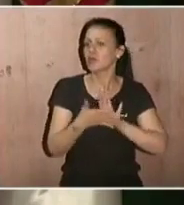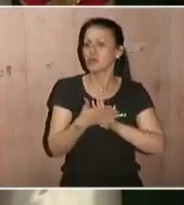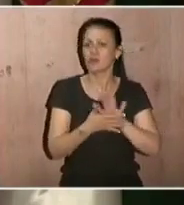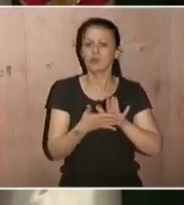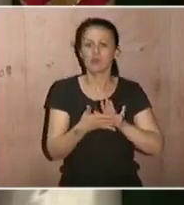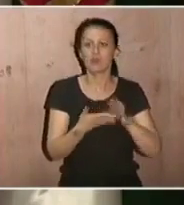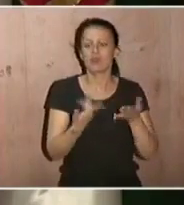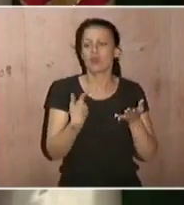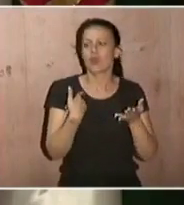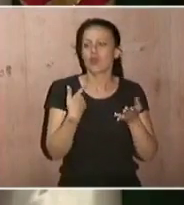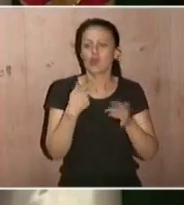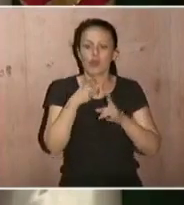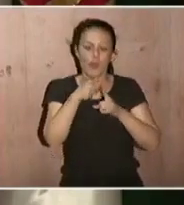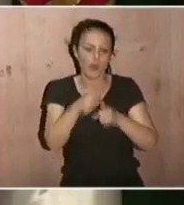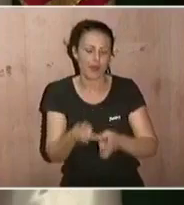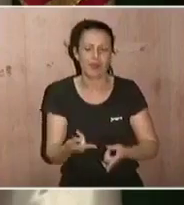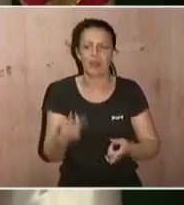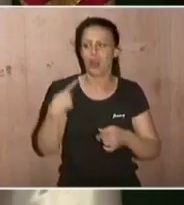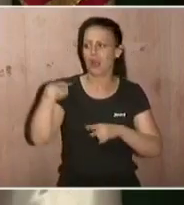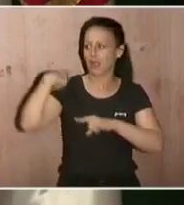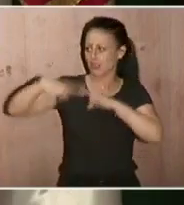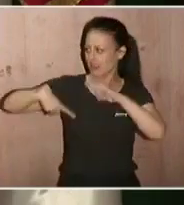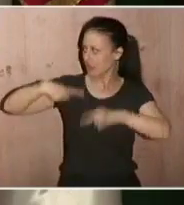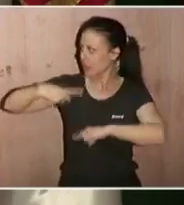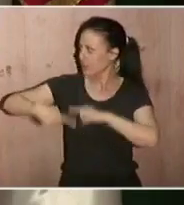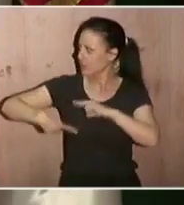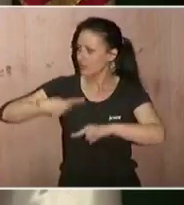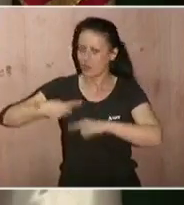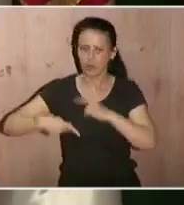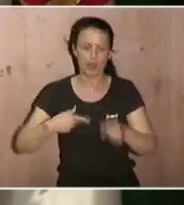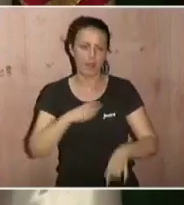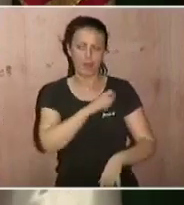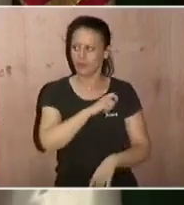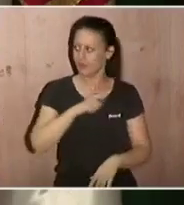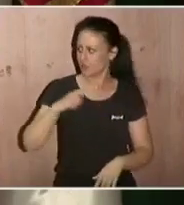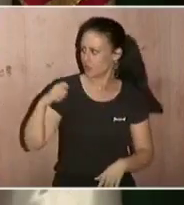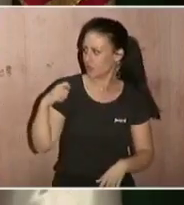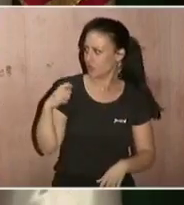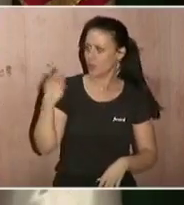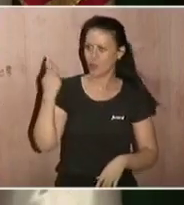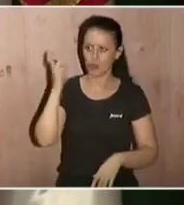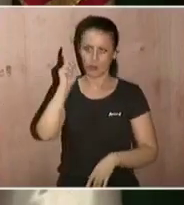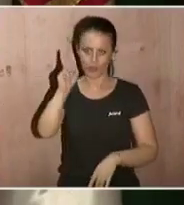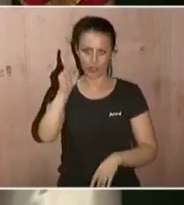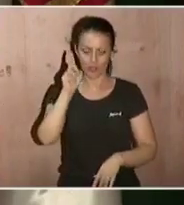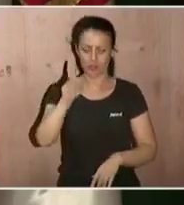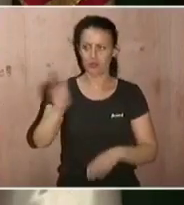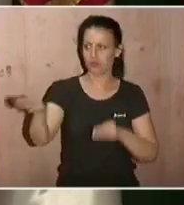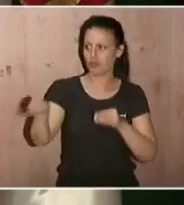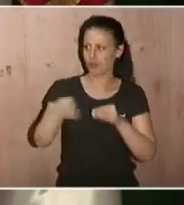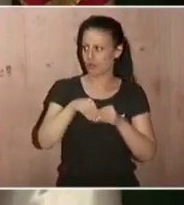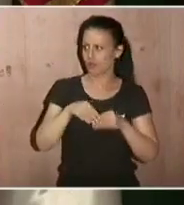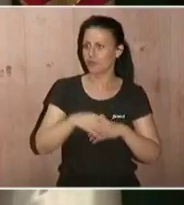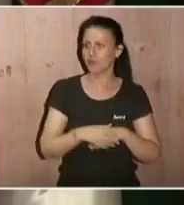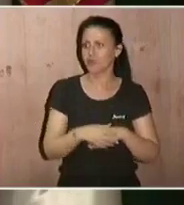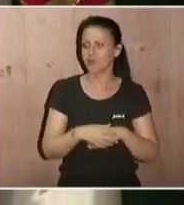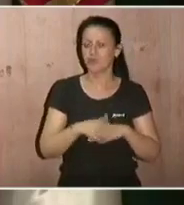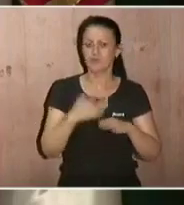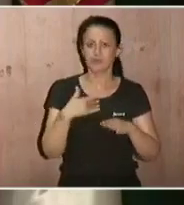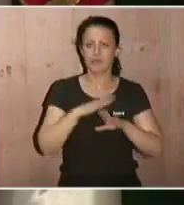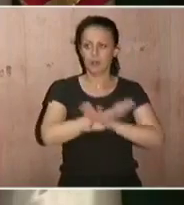amables referencias a la trayectoria personal y a los maestros correspondientes, exponiendo al final